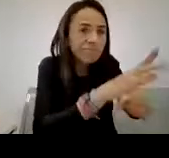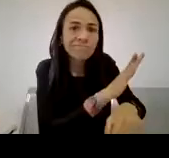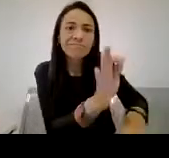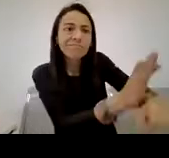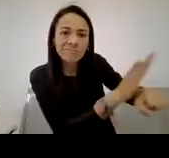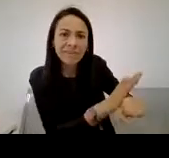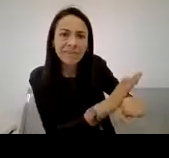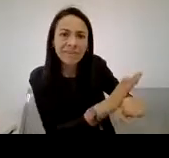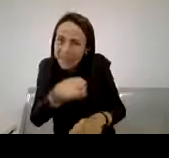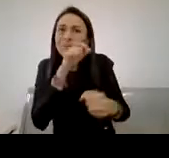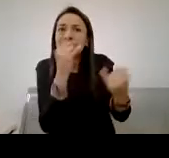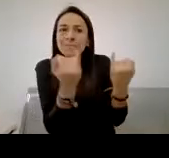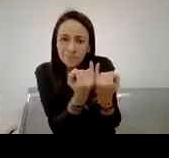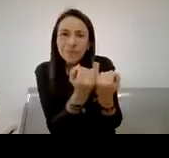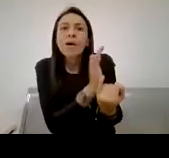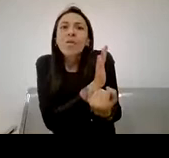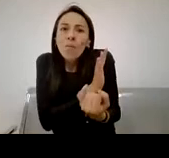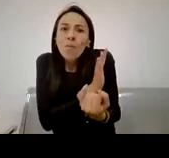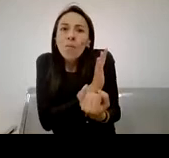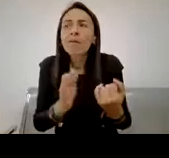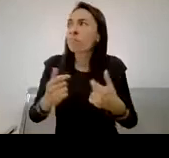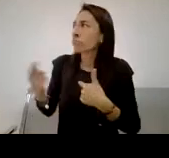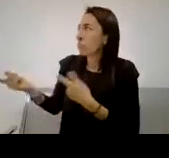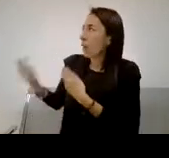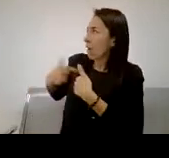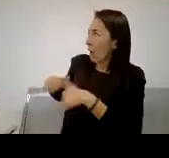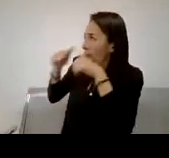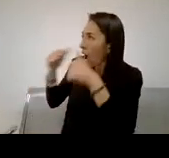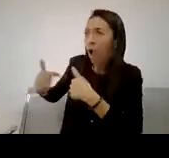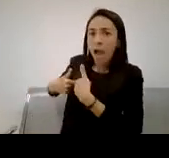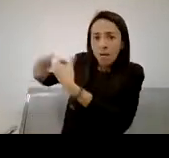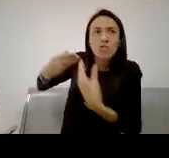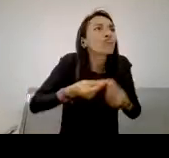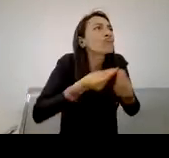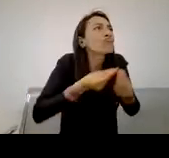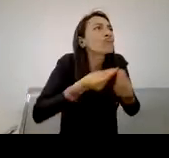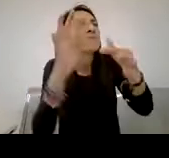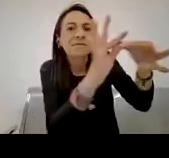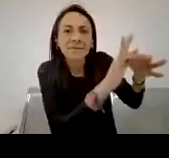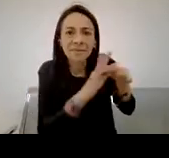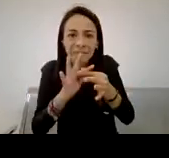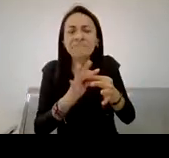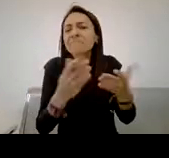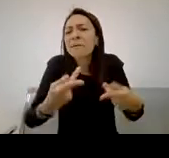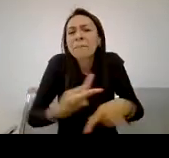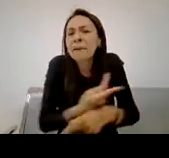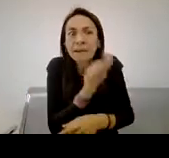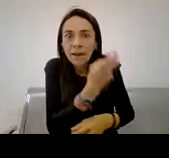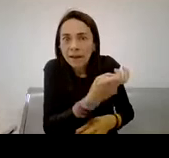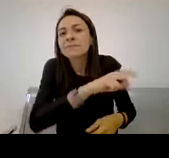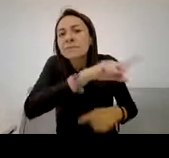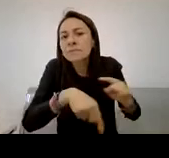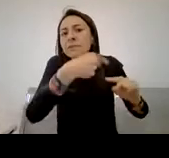beneficio. Cuando hablamos del beneficio social que tienen las organizaciones, pasan por lo menos dos cosas. Tenemos que hacer que